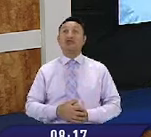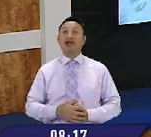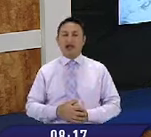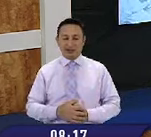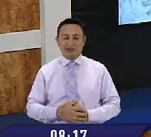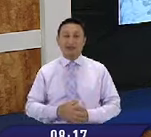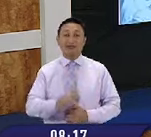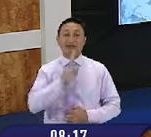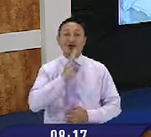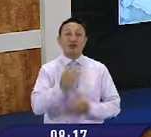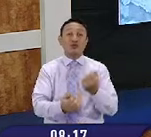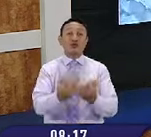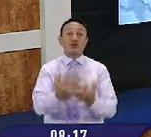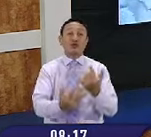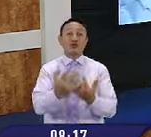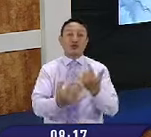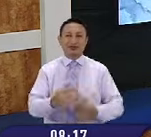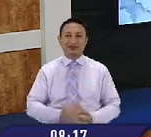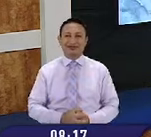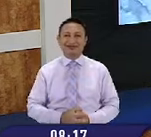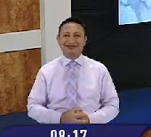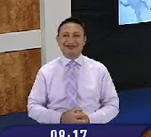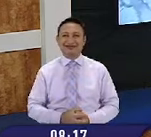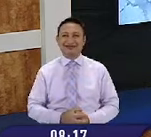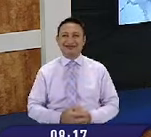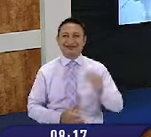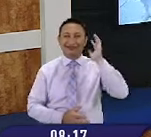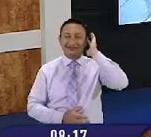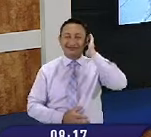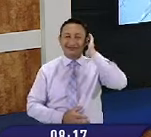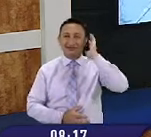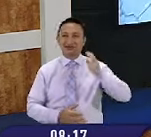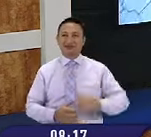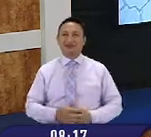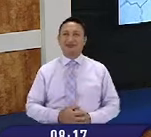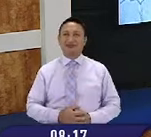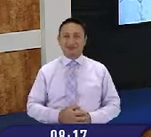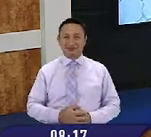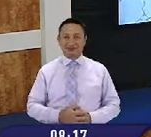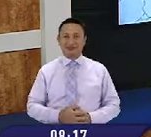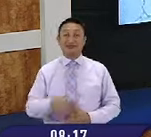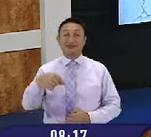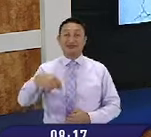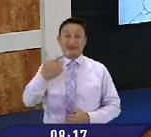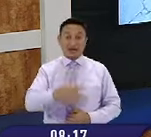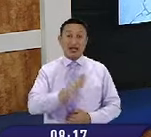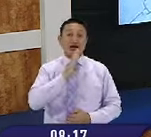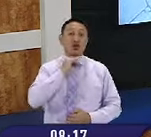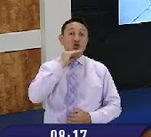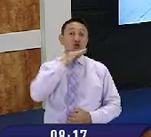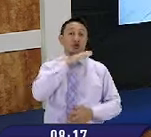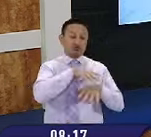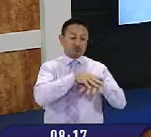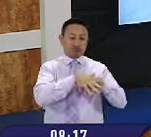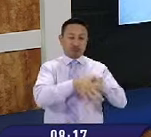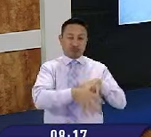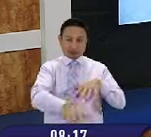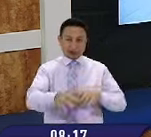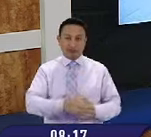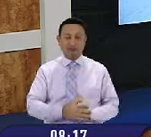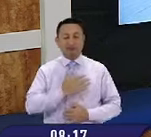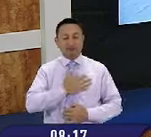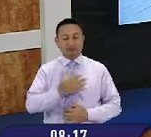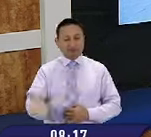hervidas, las aguas servidas, las aguas que las utiliza el ser humano, ya sabemos para qué. Así que, por